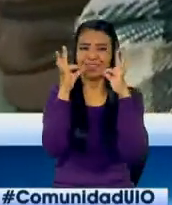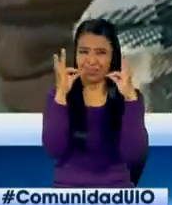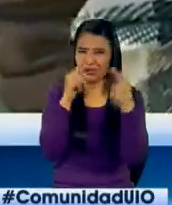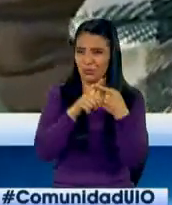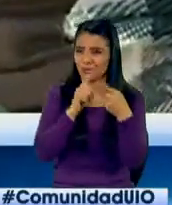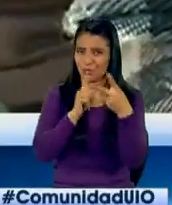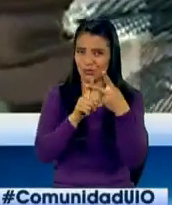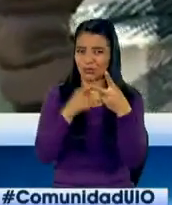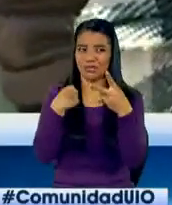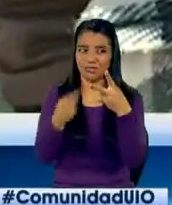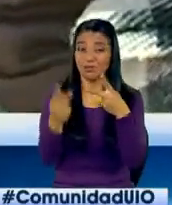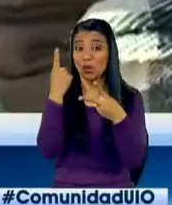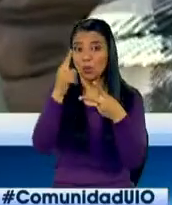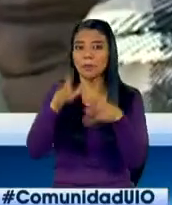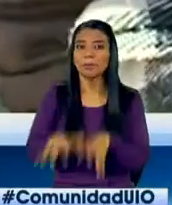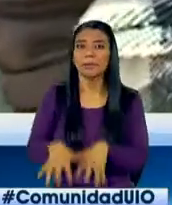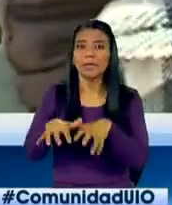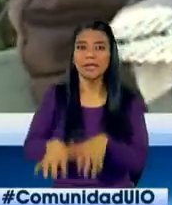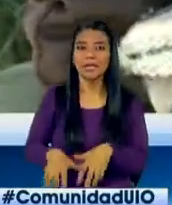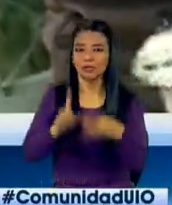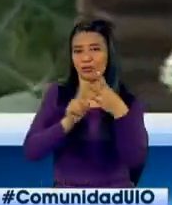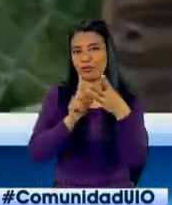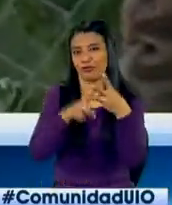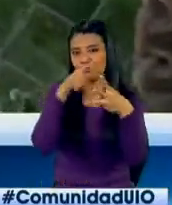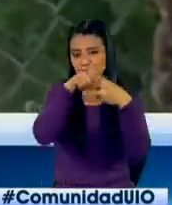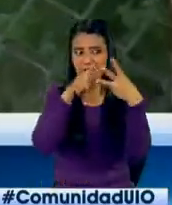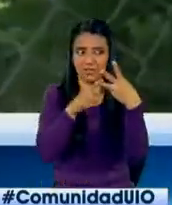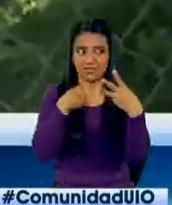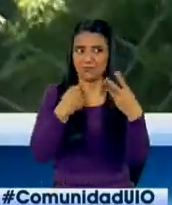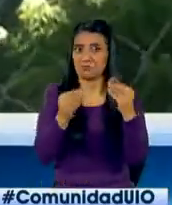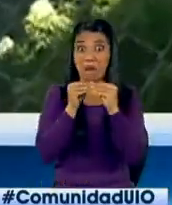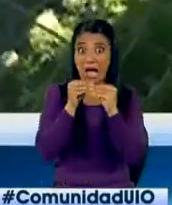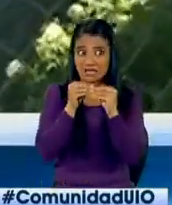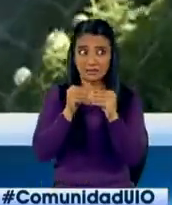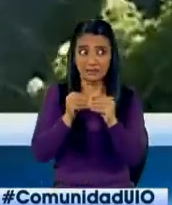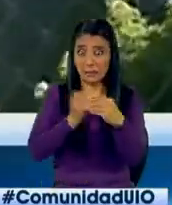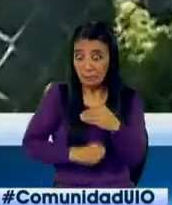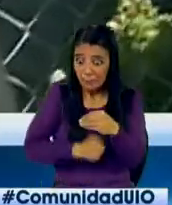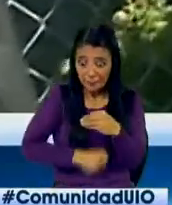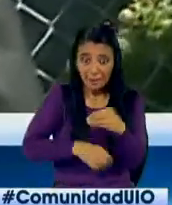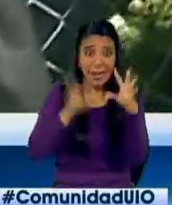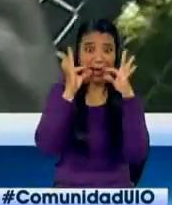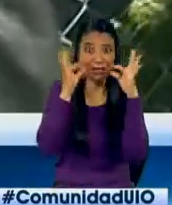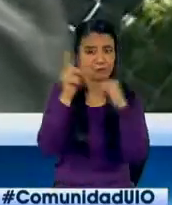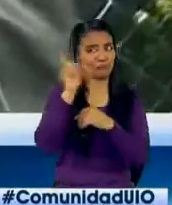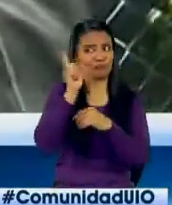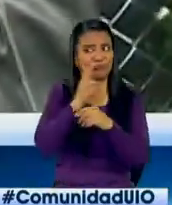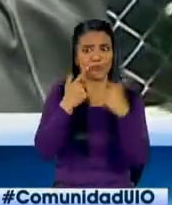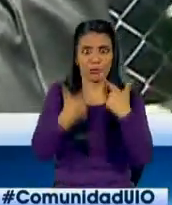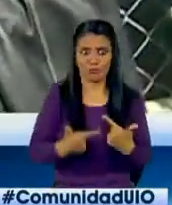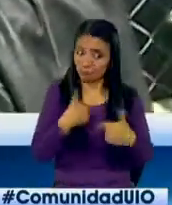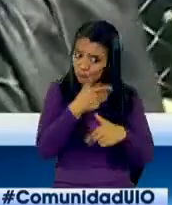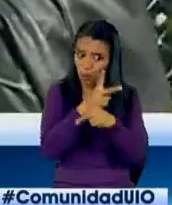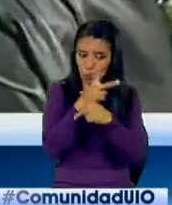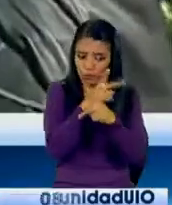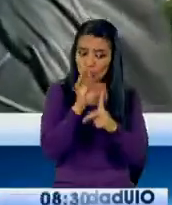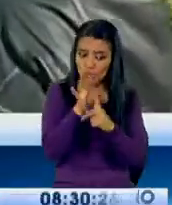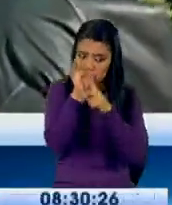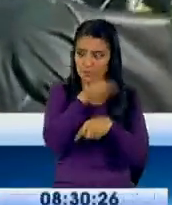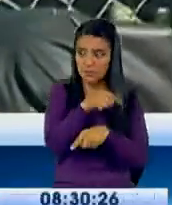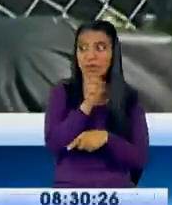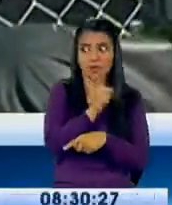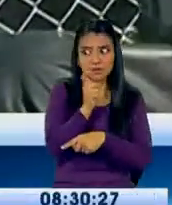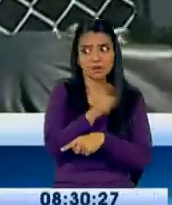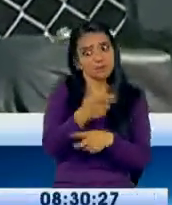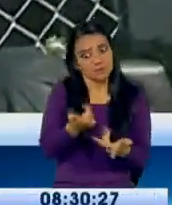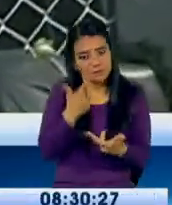tengo una labradora, entonces ya no quiero tener más gatitos porque sí es un cuidado muy especial que